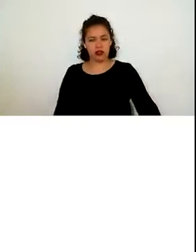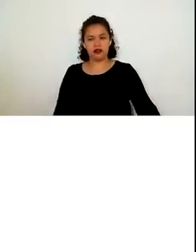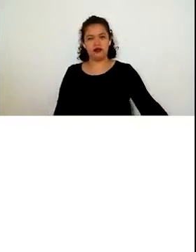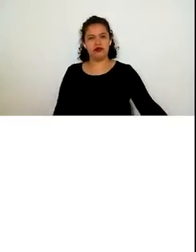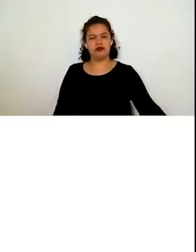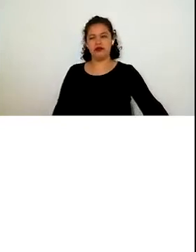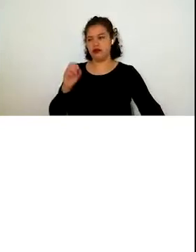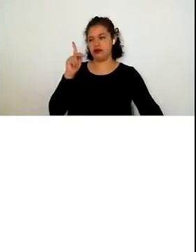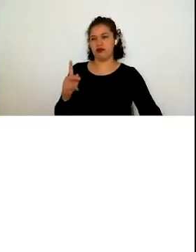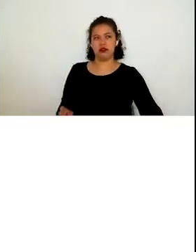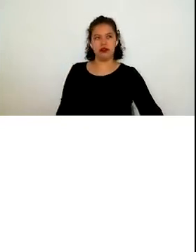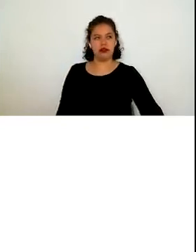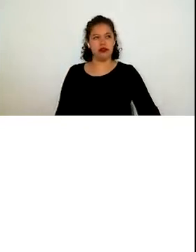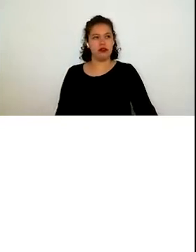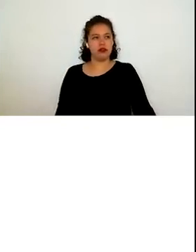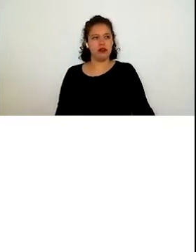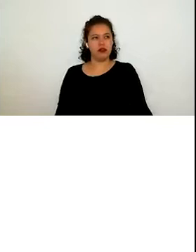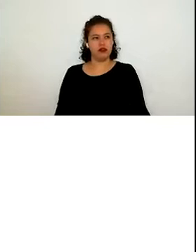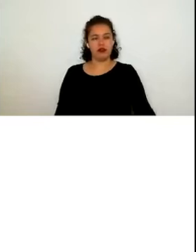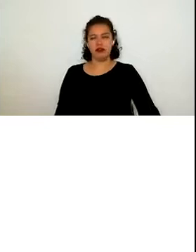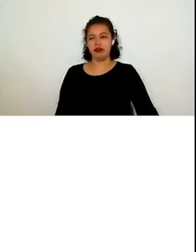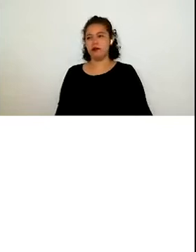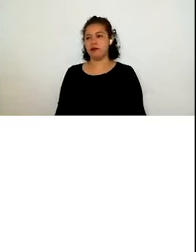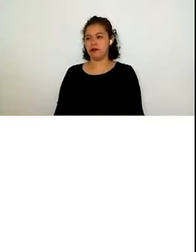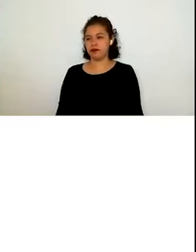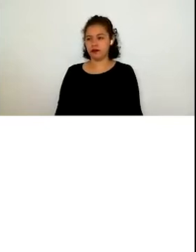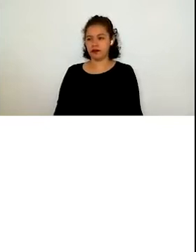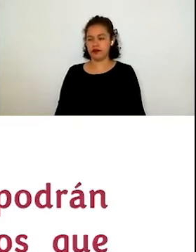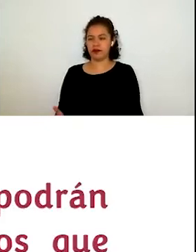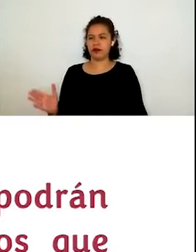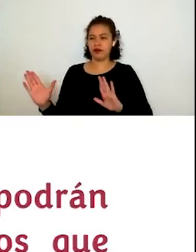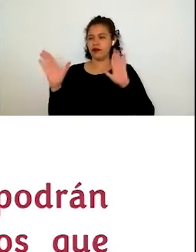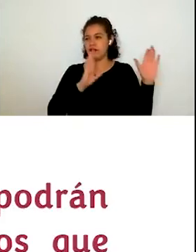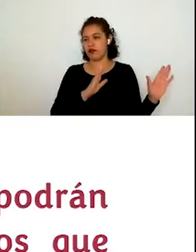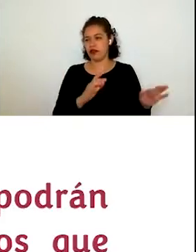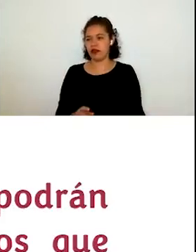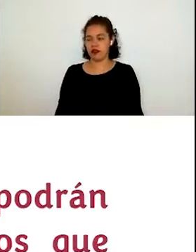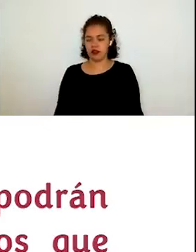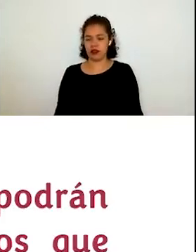Ok, entonces continuamos. Pasamos a la siguiente página, por favor.